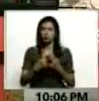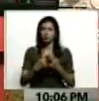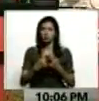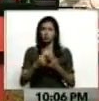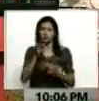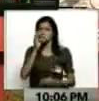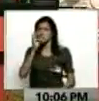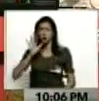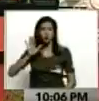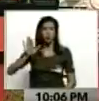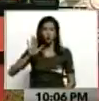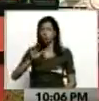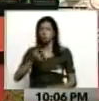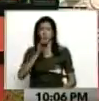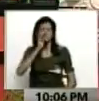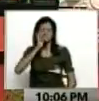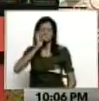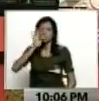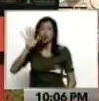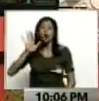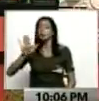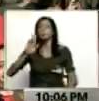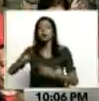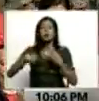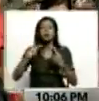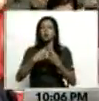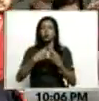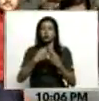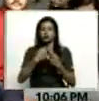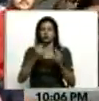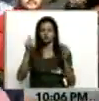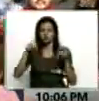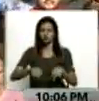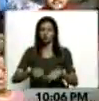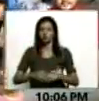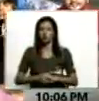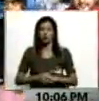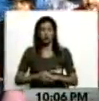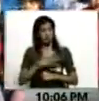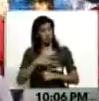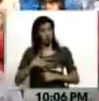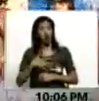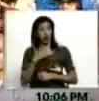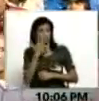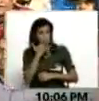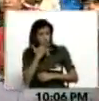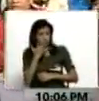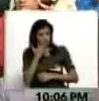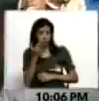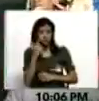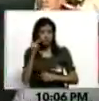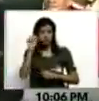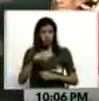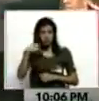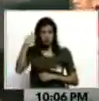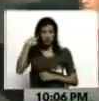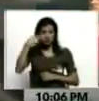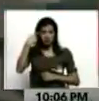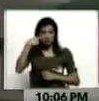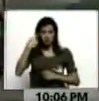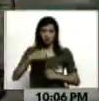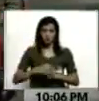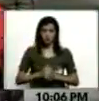volverán más nunca se lo Juramos mire de todas las maneras que quieran Oy Y si tienen dudas escuchemos a